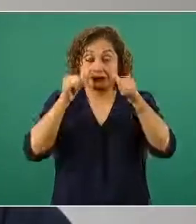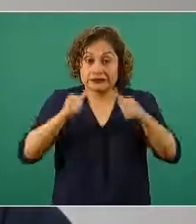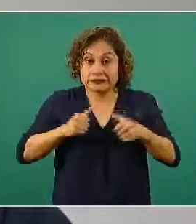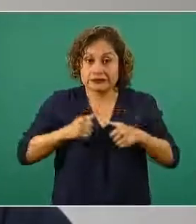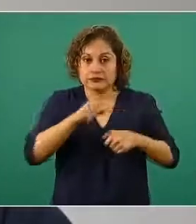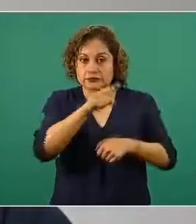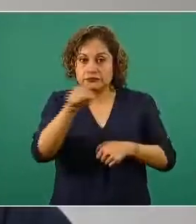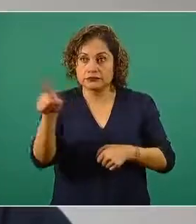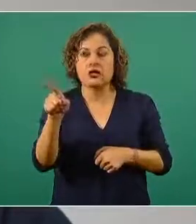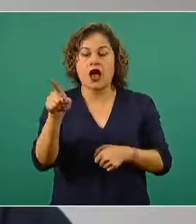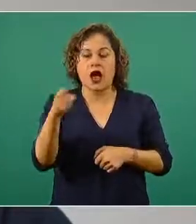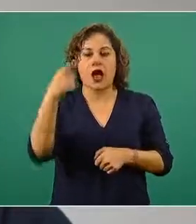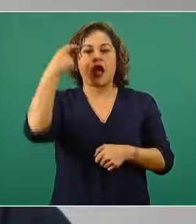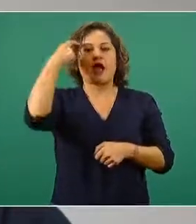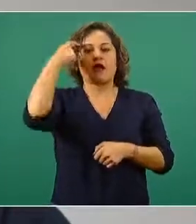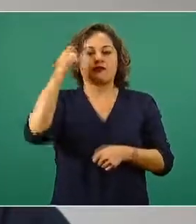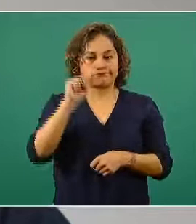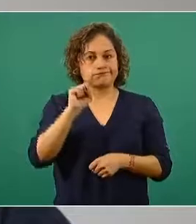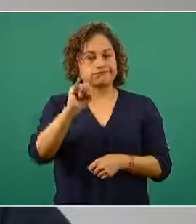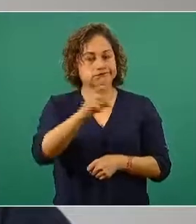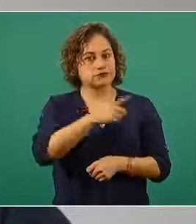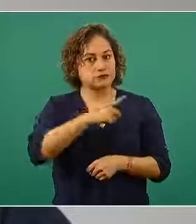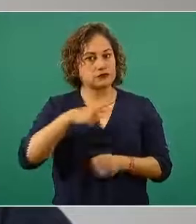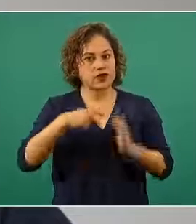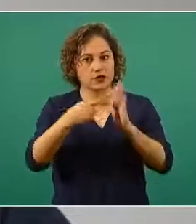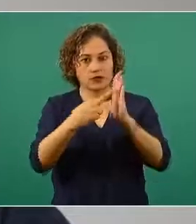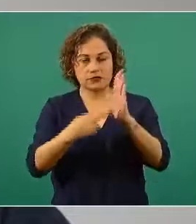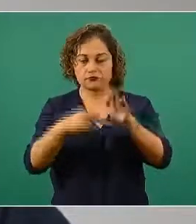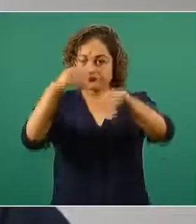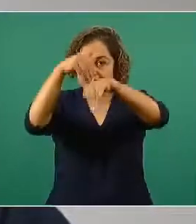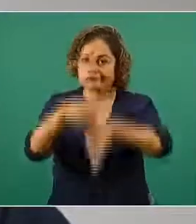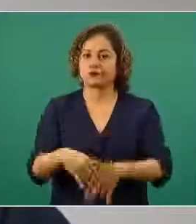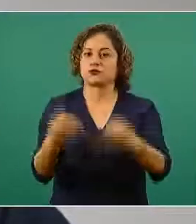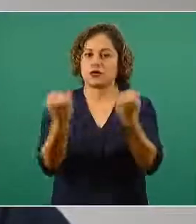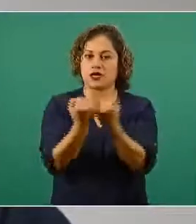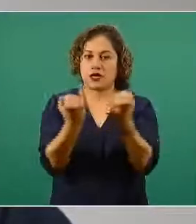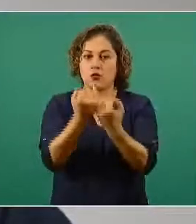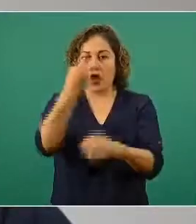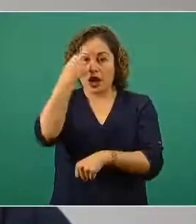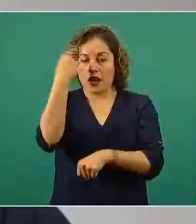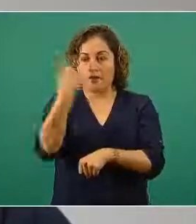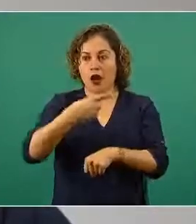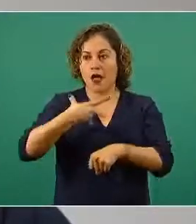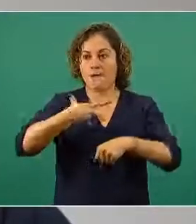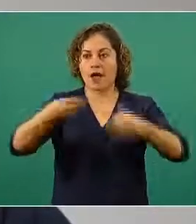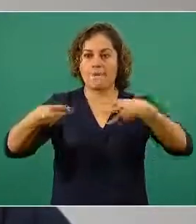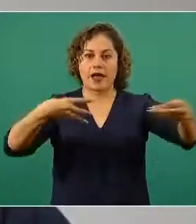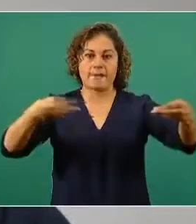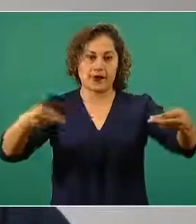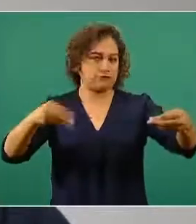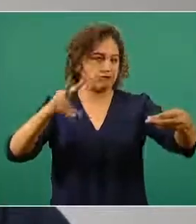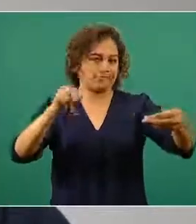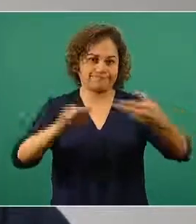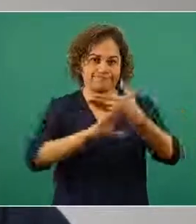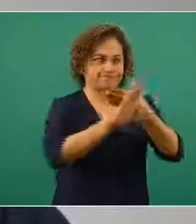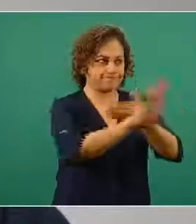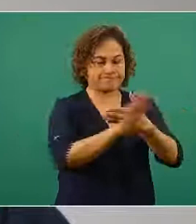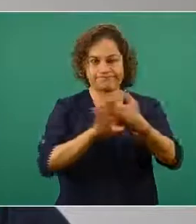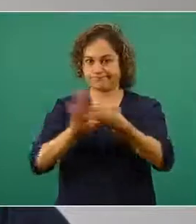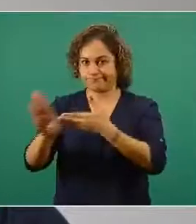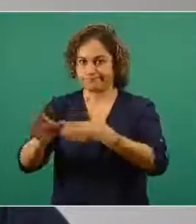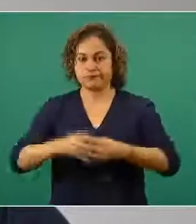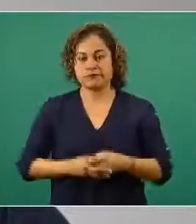para efectos de también contribuir a la disminución de la transmisión comunitaria. Entonces eso es lo que vamos a estar